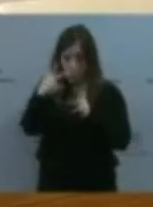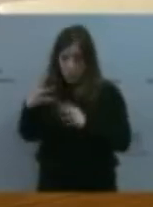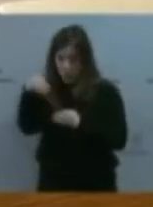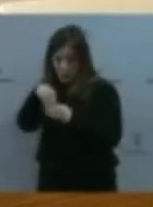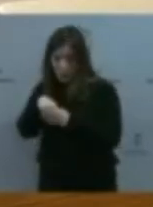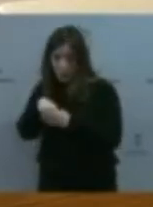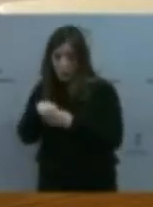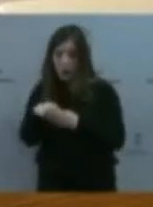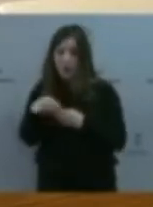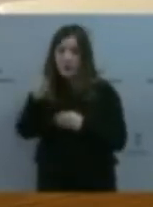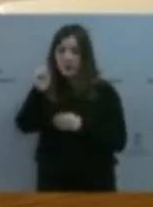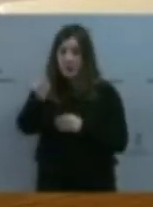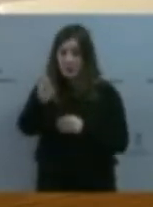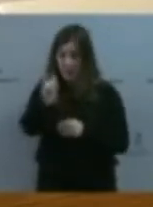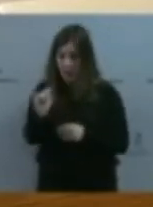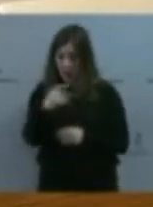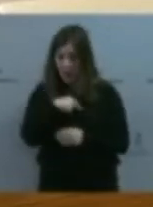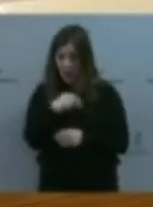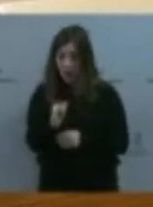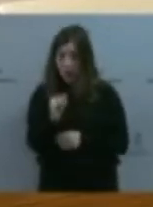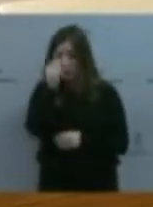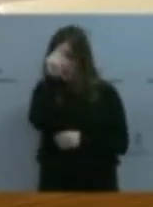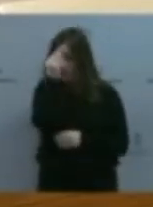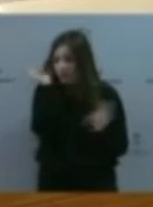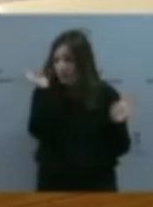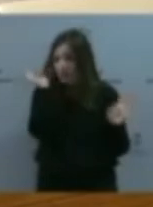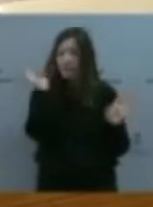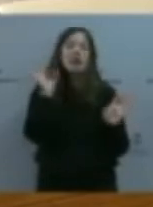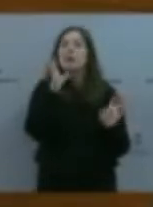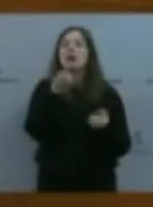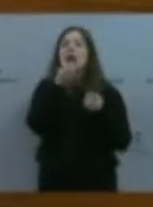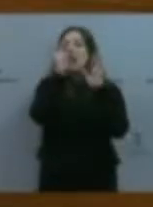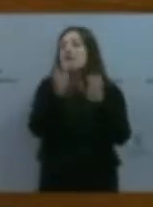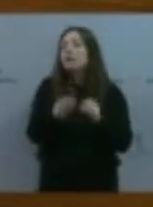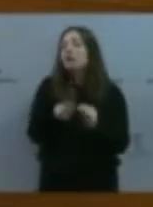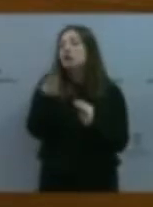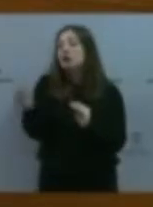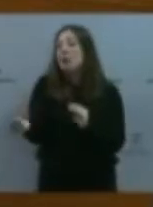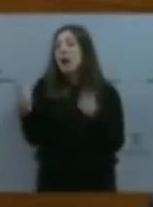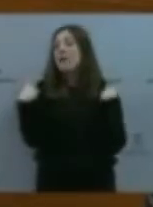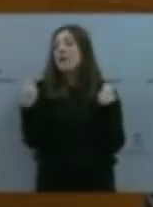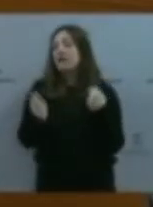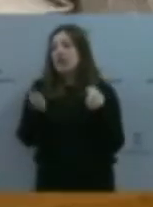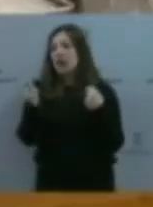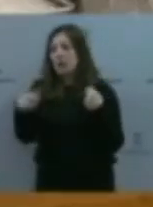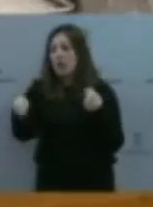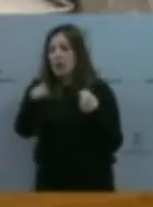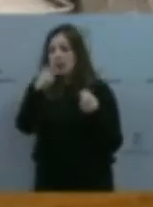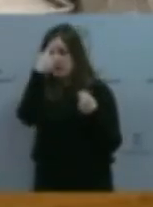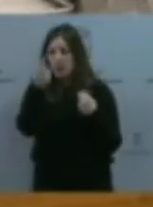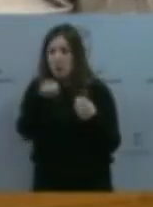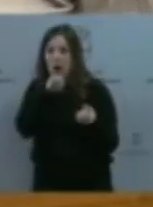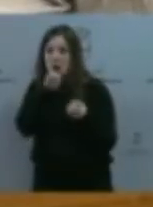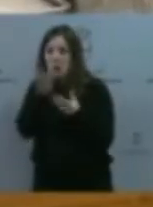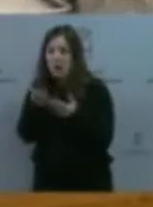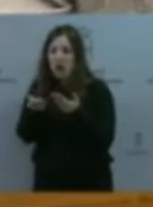poco impostado. ¿No? Oye, me llevo el informe a la Fiscalía cuando la propia Fiscalía, entre ellos, seguramente se lo comunican. Yo creo que lo que hizo fue ahorrar sellos. Eso está